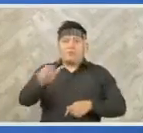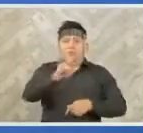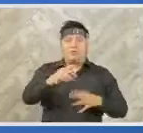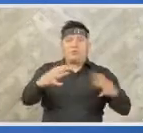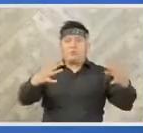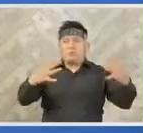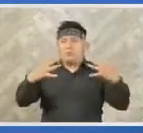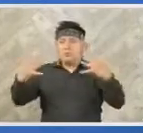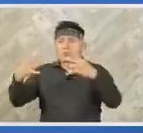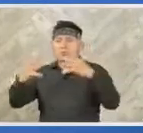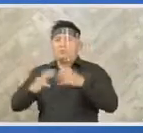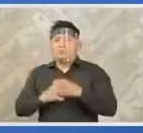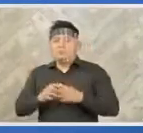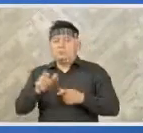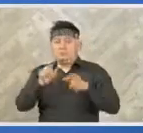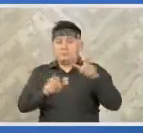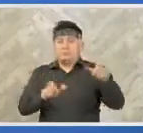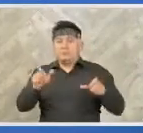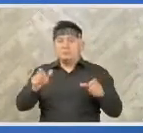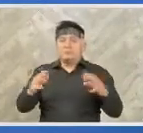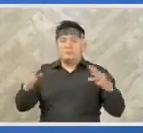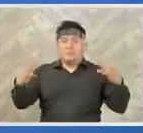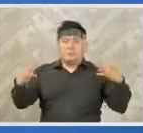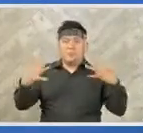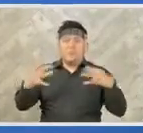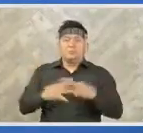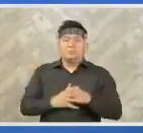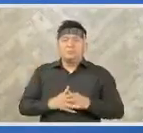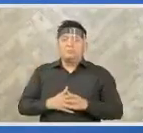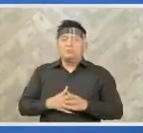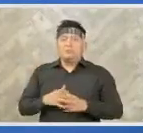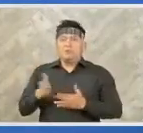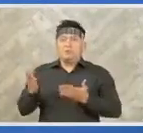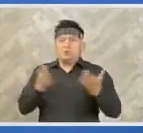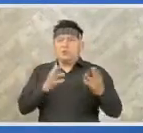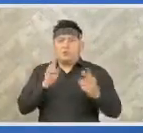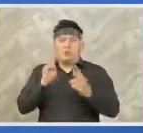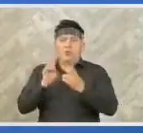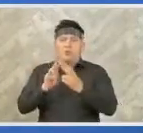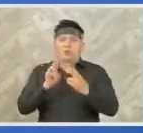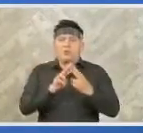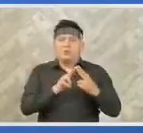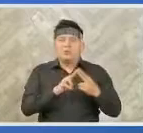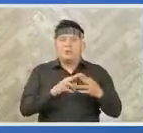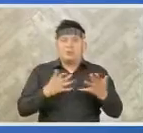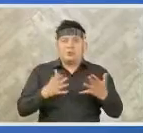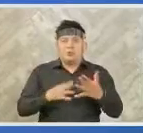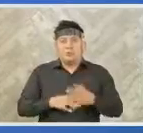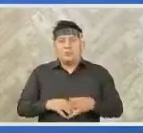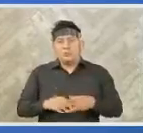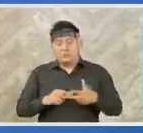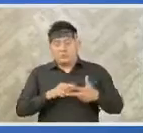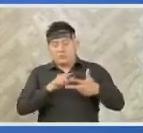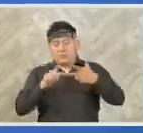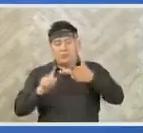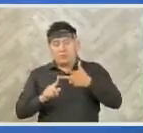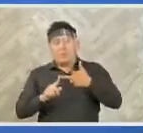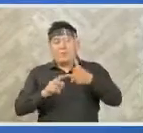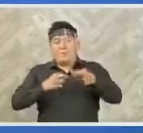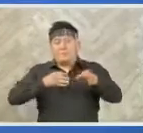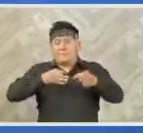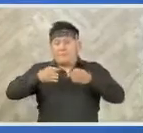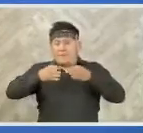todos los ciudadanos que se están conectando a la rendición de cuentas públicas puedan conocer acerca de la línea estratégica número 3. Acabamos